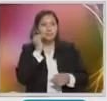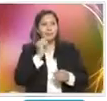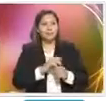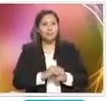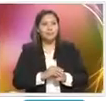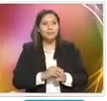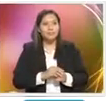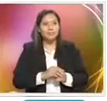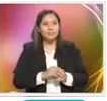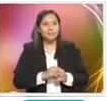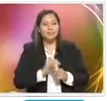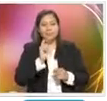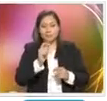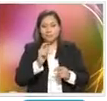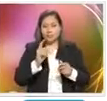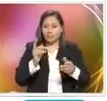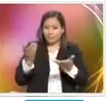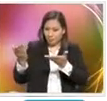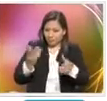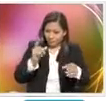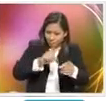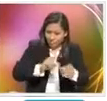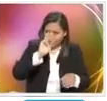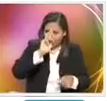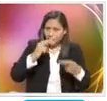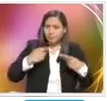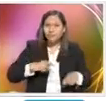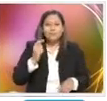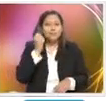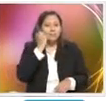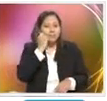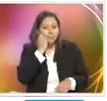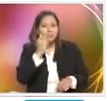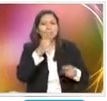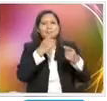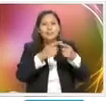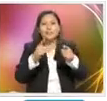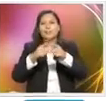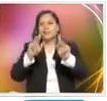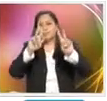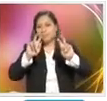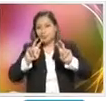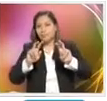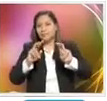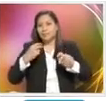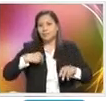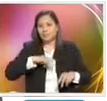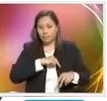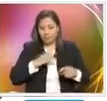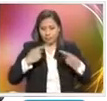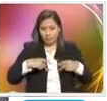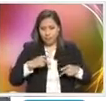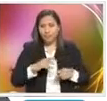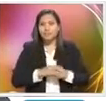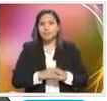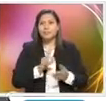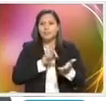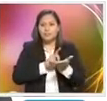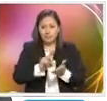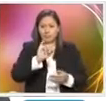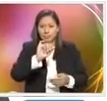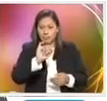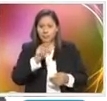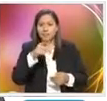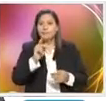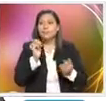Y debido a que la inclusión de toda persona, sin distinción alguna en los distintos ámbitos que nos competen como sociedad, no solo es un derecho,